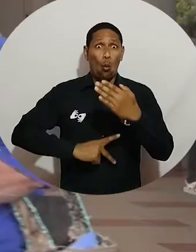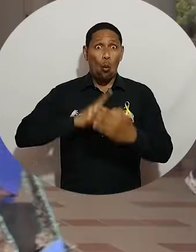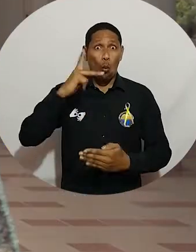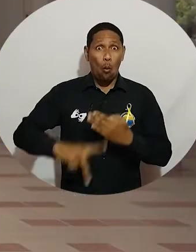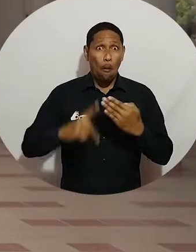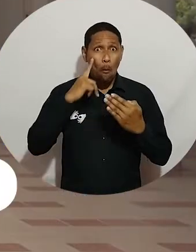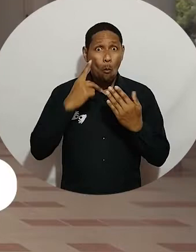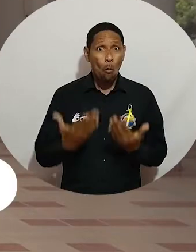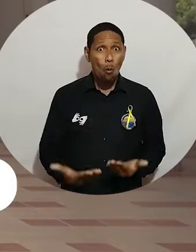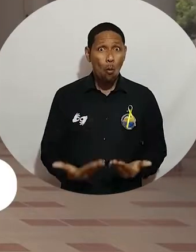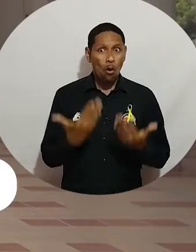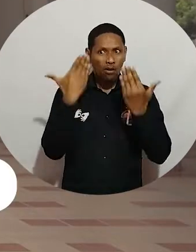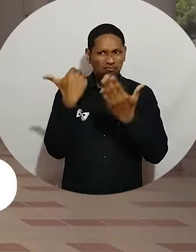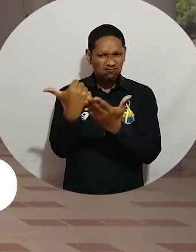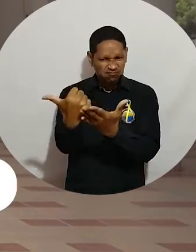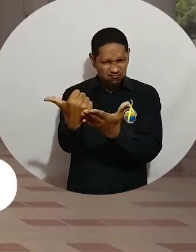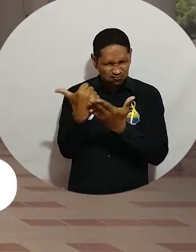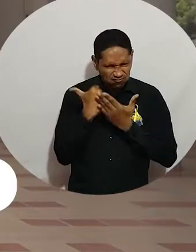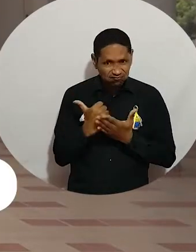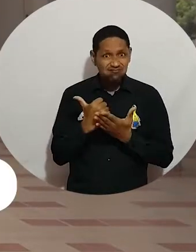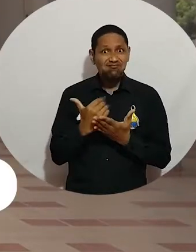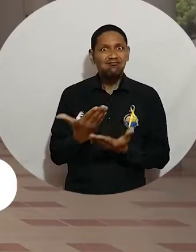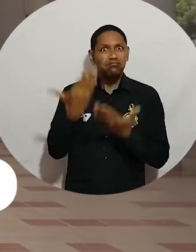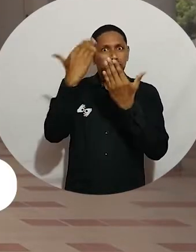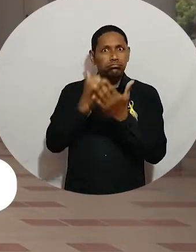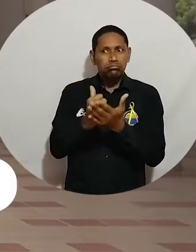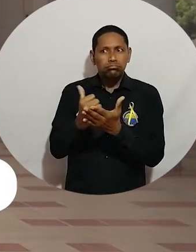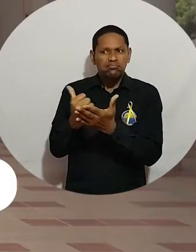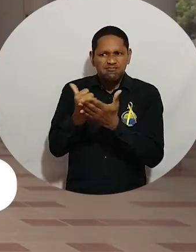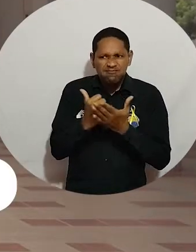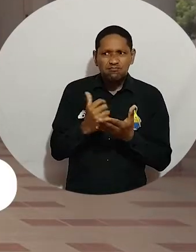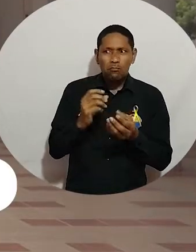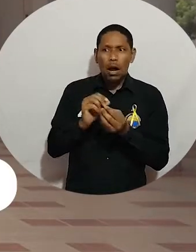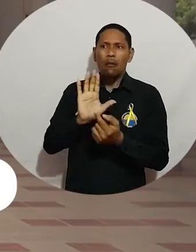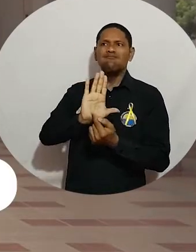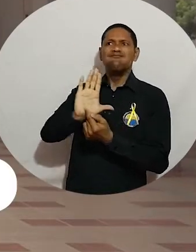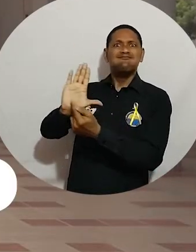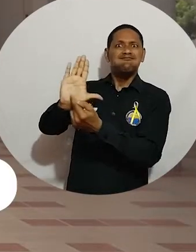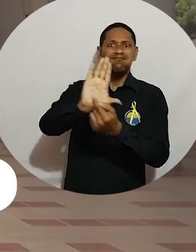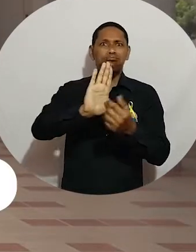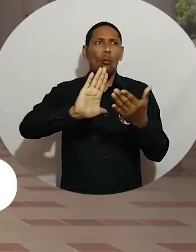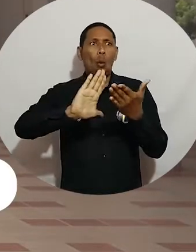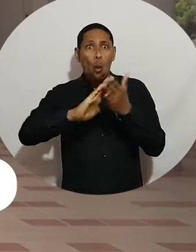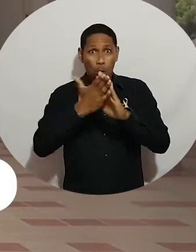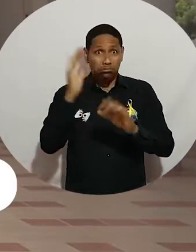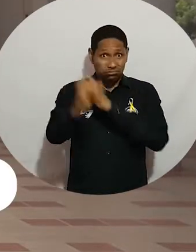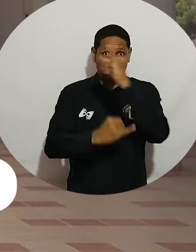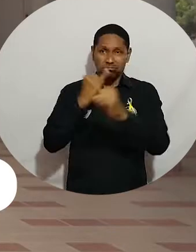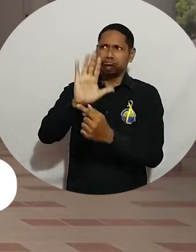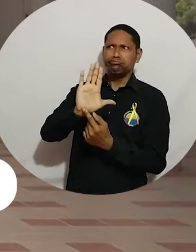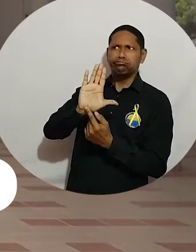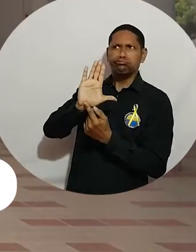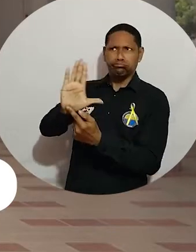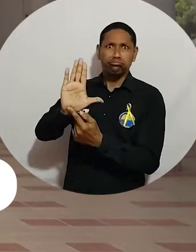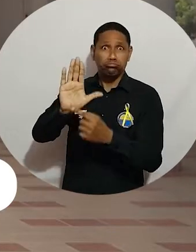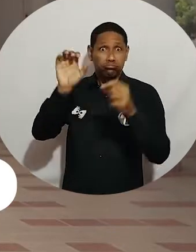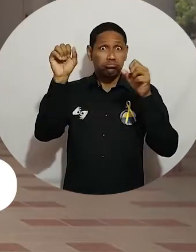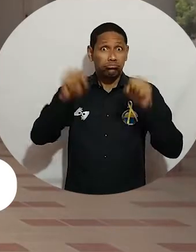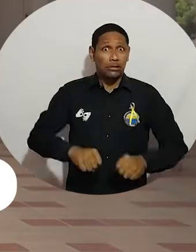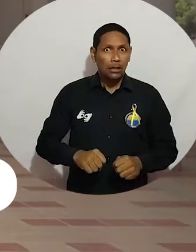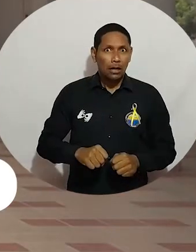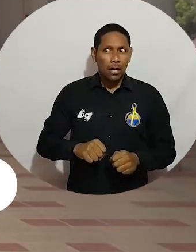Este es un proyecto que nos va a fortalecer una cadena de valor, a que nos va a hacer visible ante las comunidades